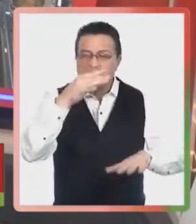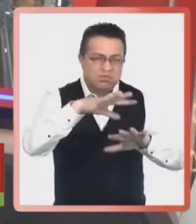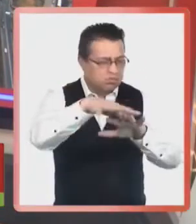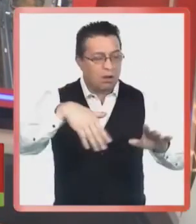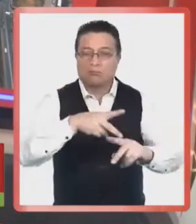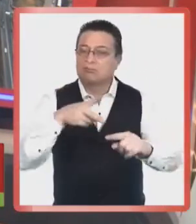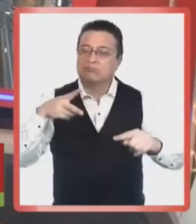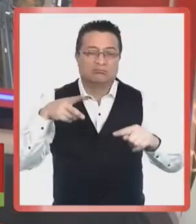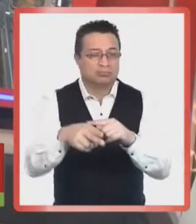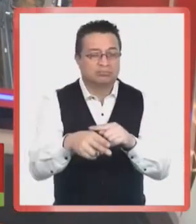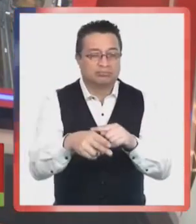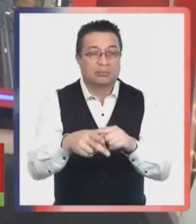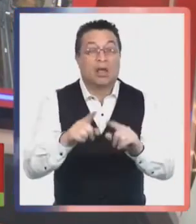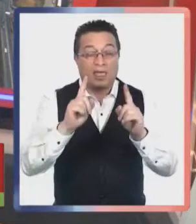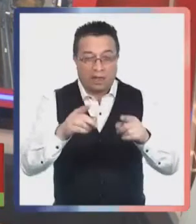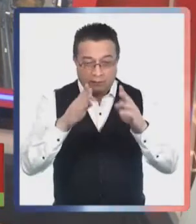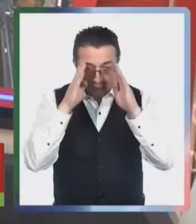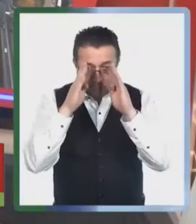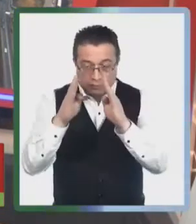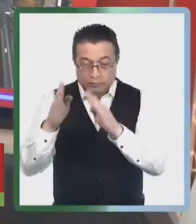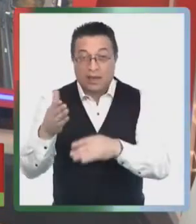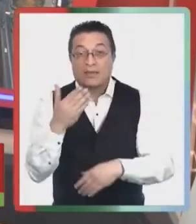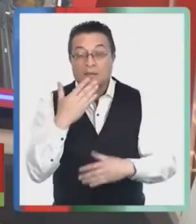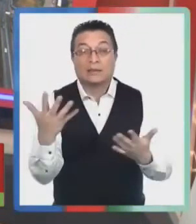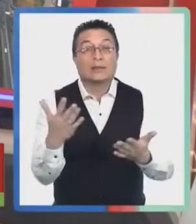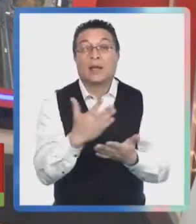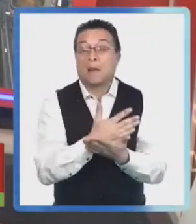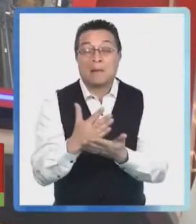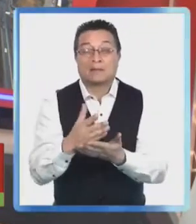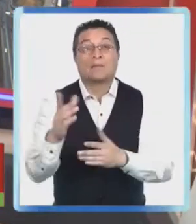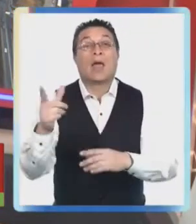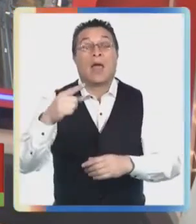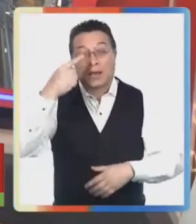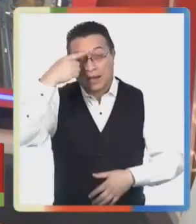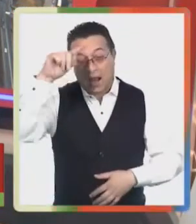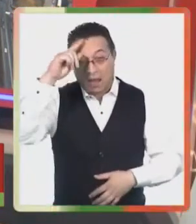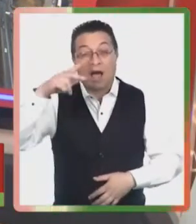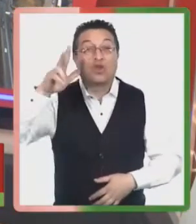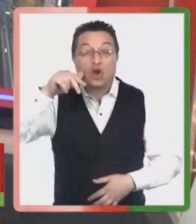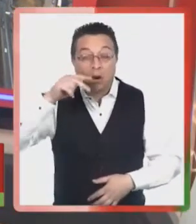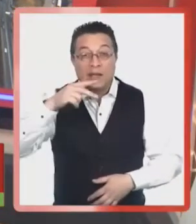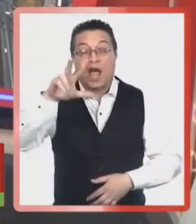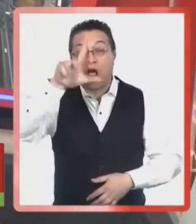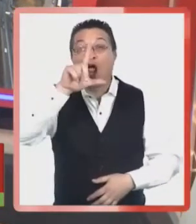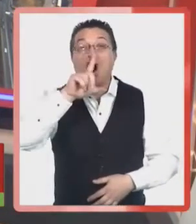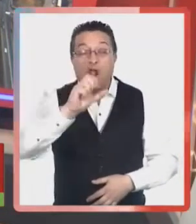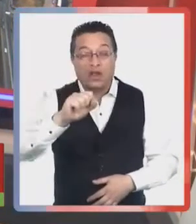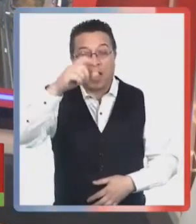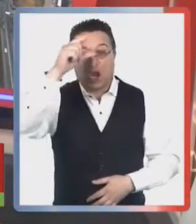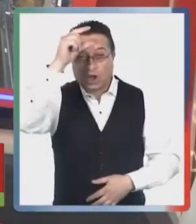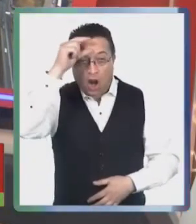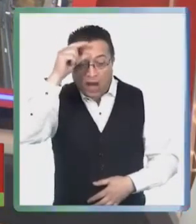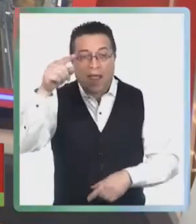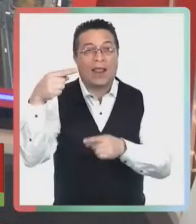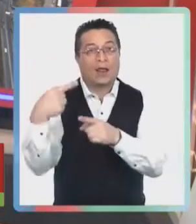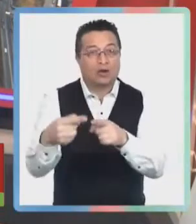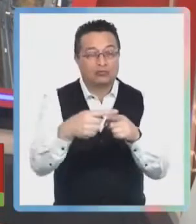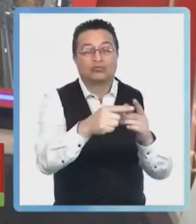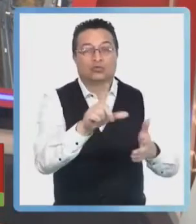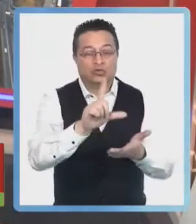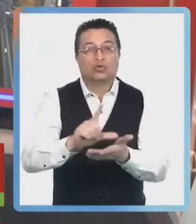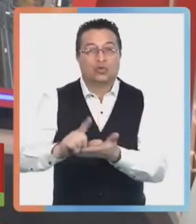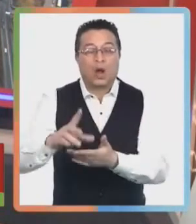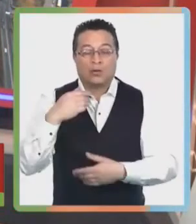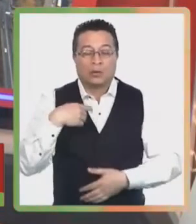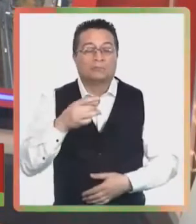en Chile, dice. Habrá que poner foco entonces en qué va a pasar en Calama, en Tocopilla, en Lota, Coronel y tantos lugares que se han convertido